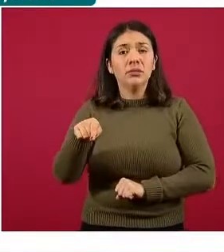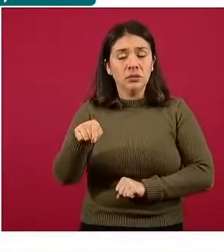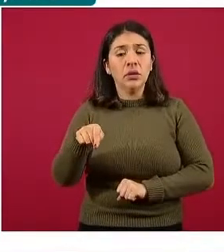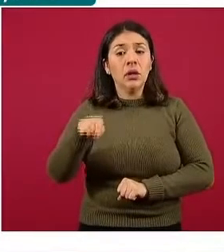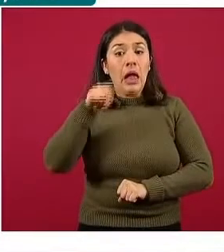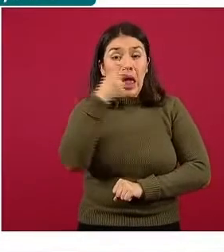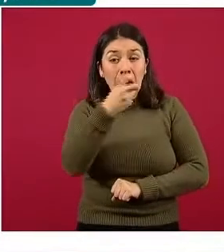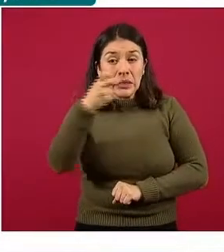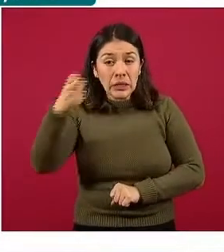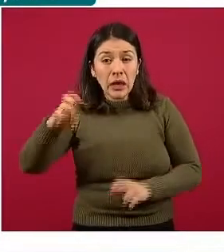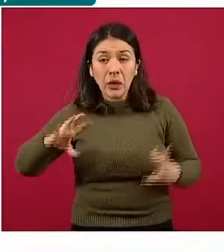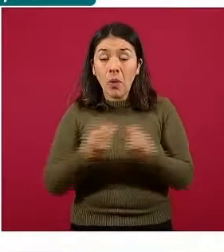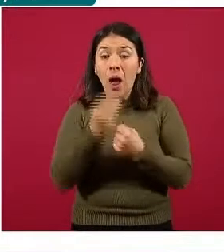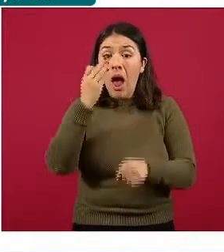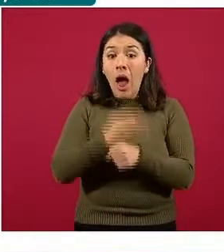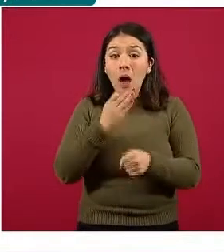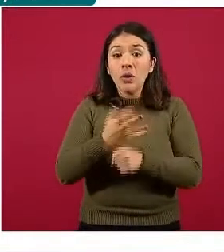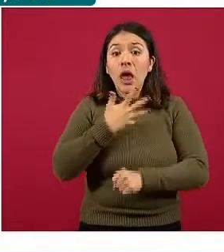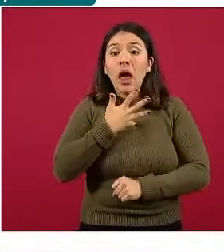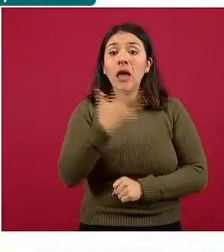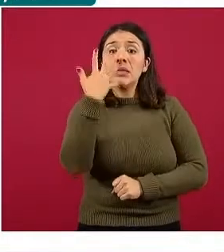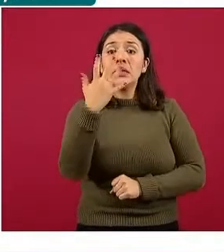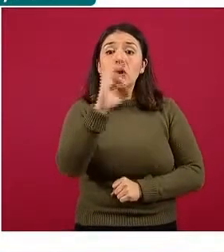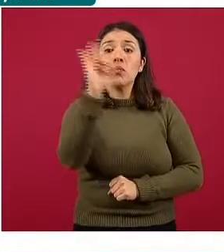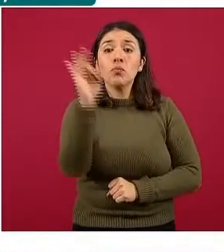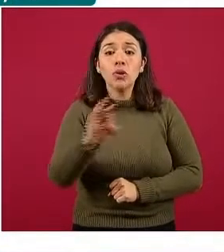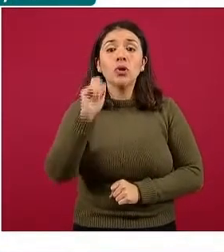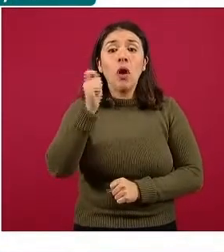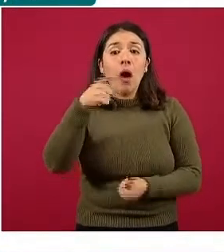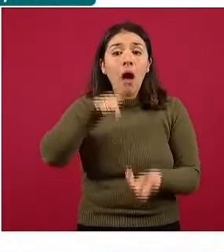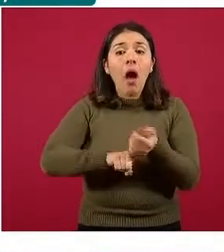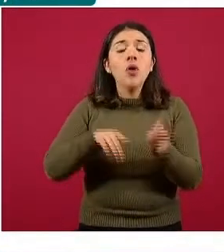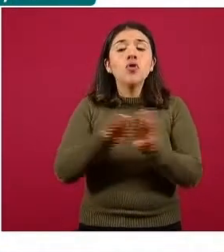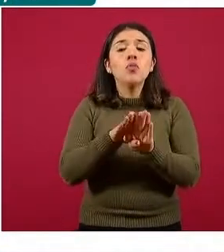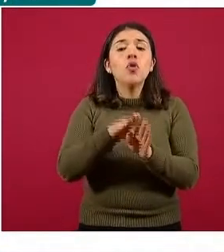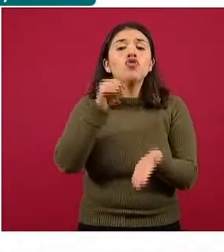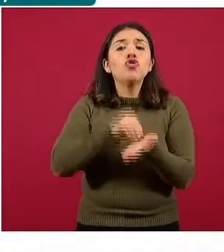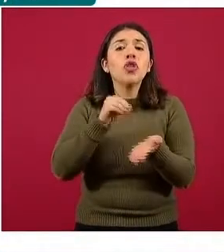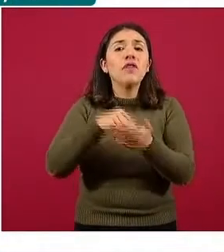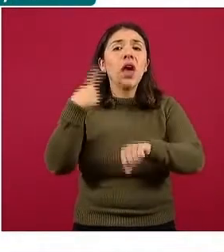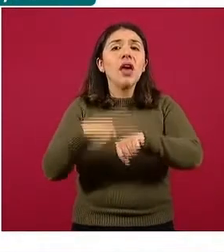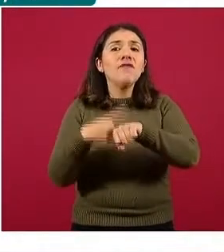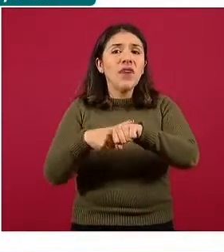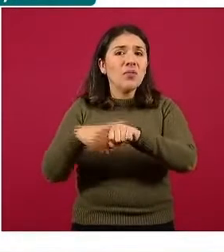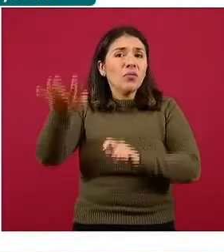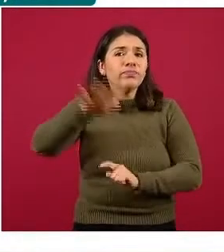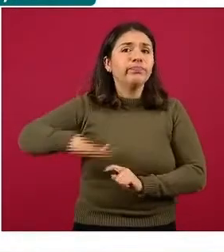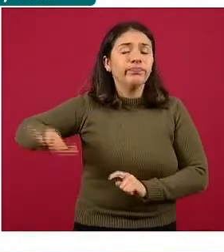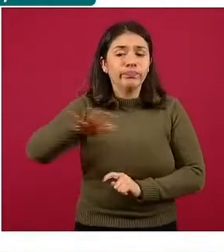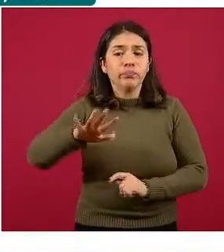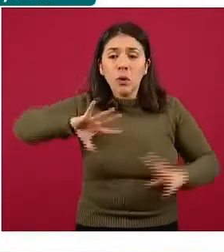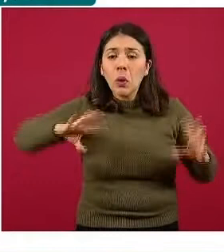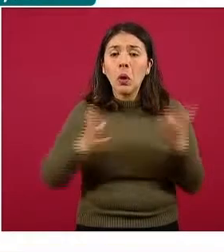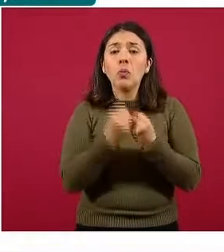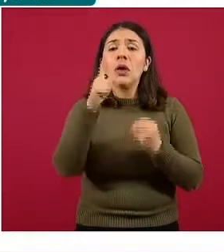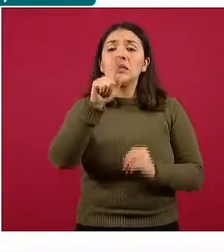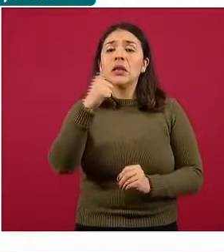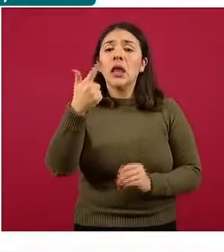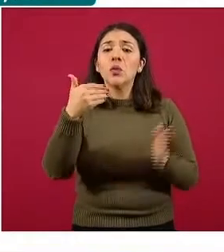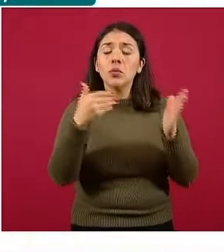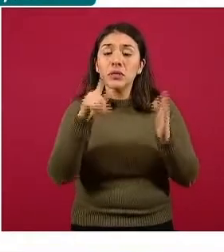de los cuales al momento el 5% es lo que representa a nuestra epidemia activa, con un total de